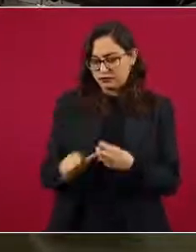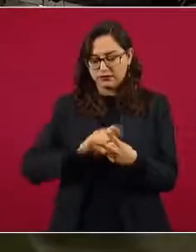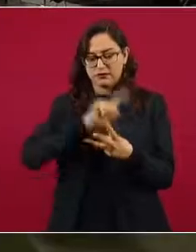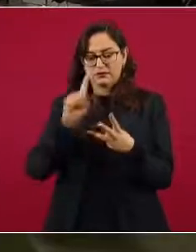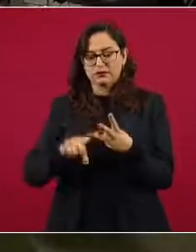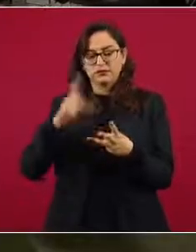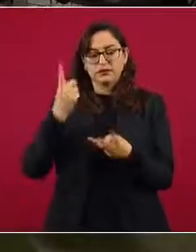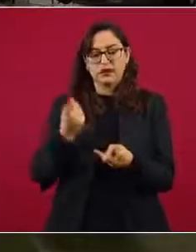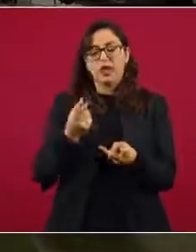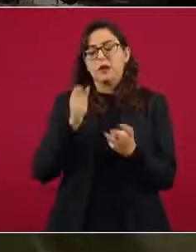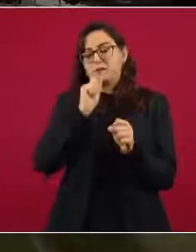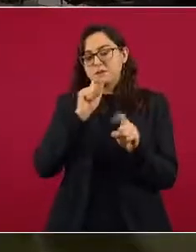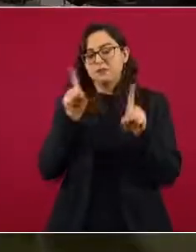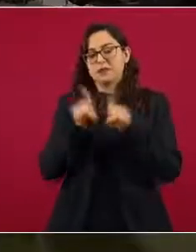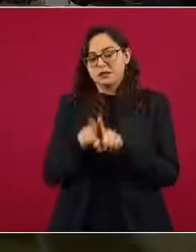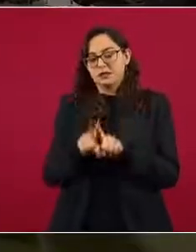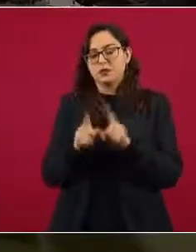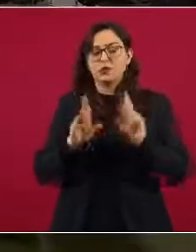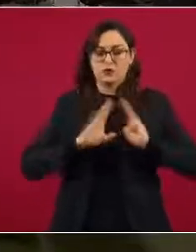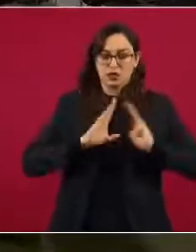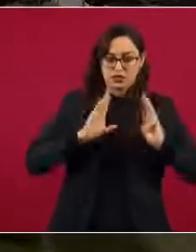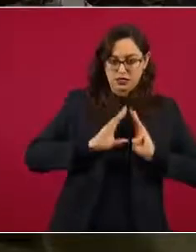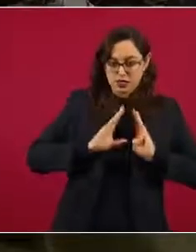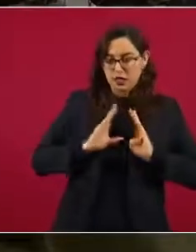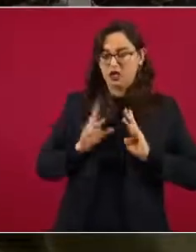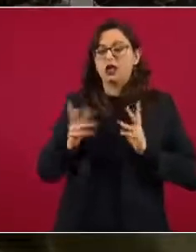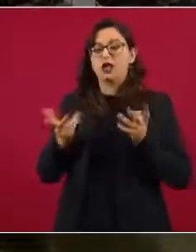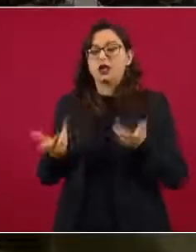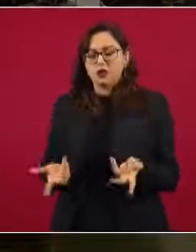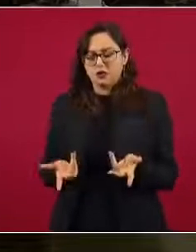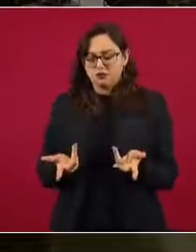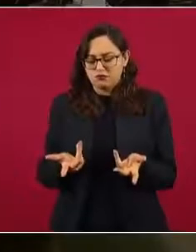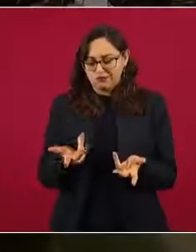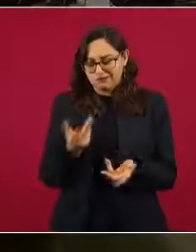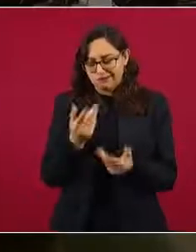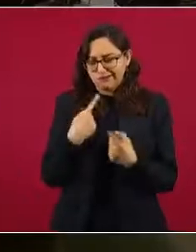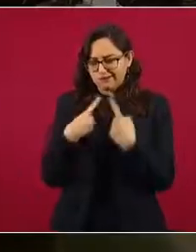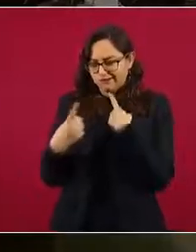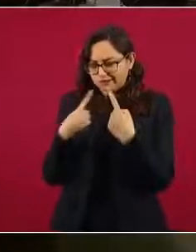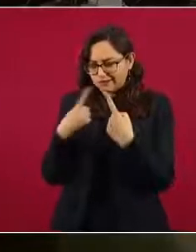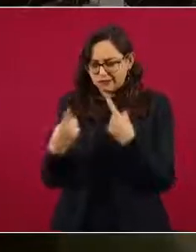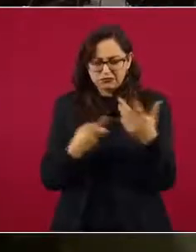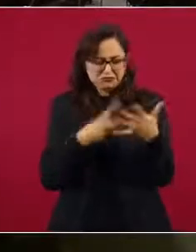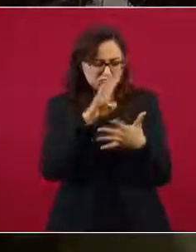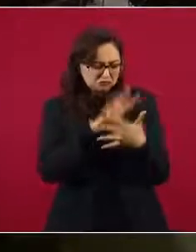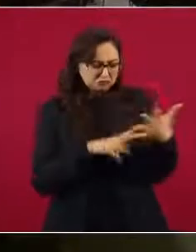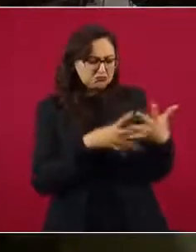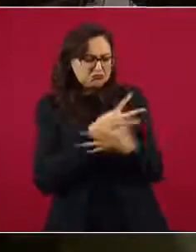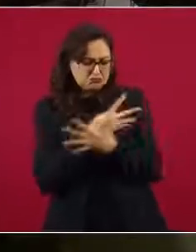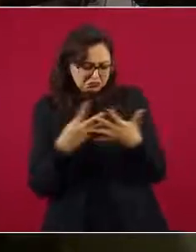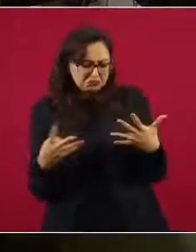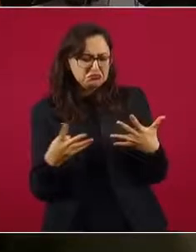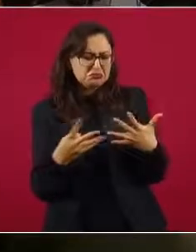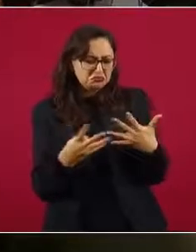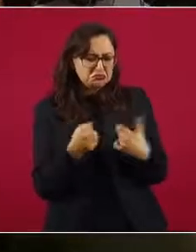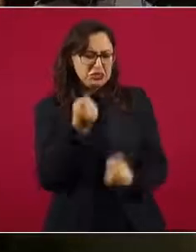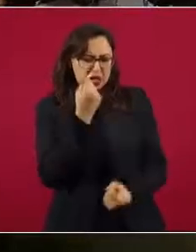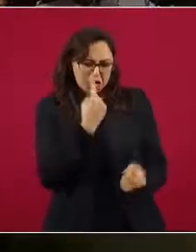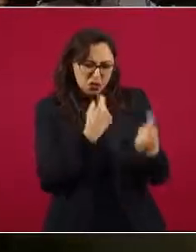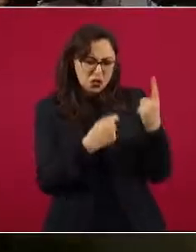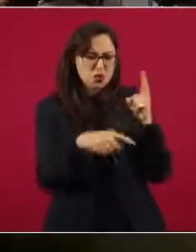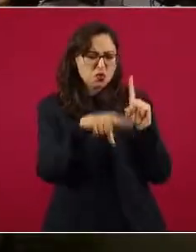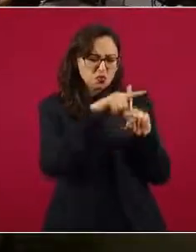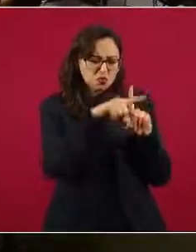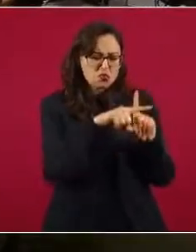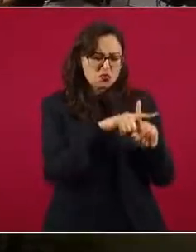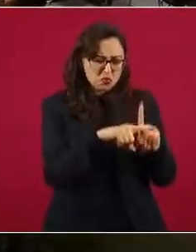instituciones nacionales de salud, tanto civiles como militares, fue que esta cartilla, si bien tuvo algunas ventajas para el nivel operativo,